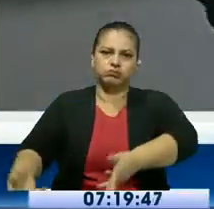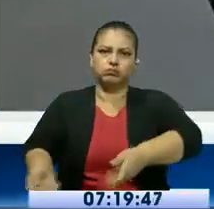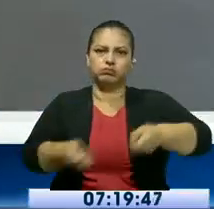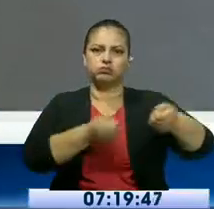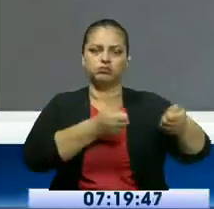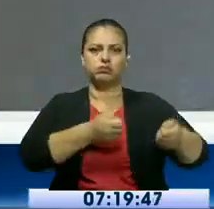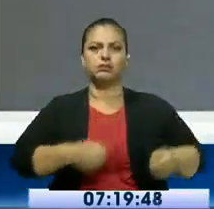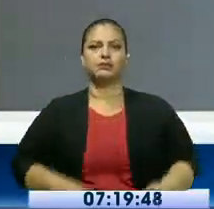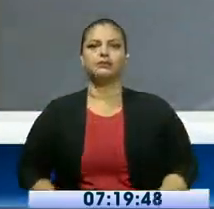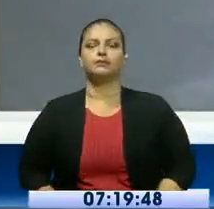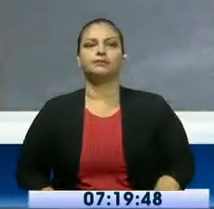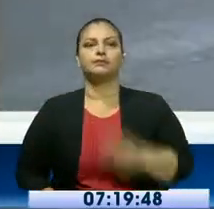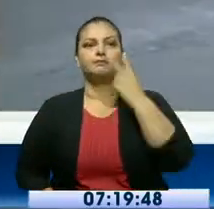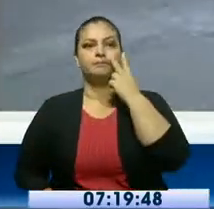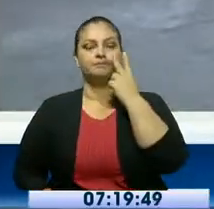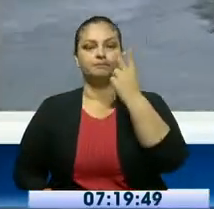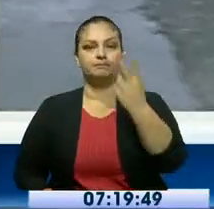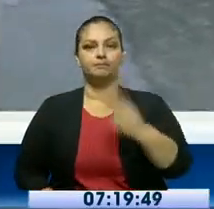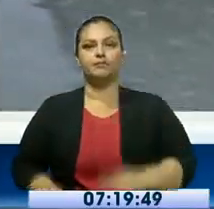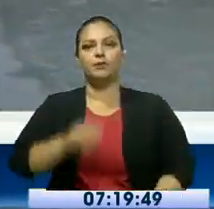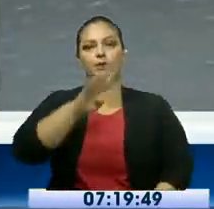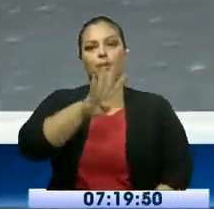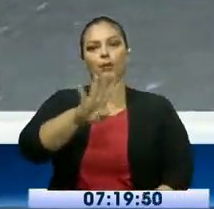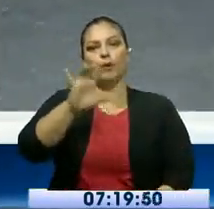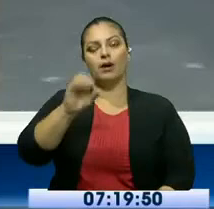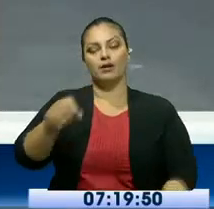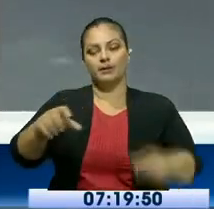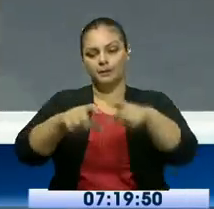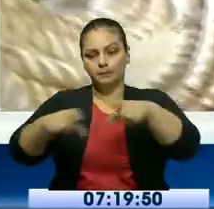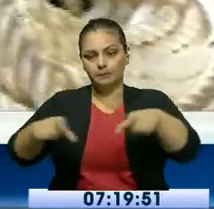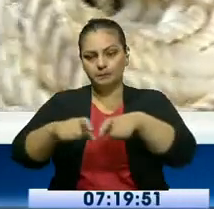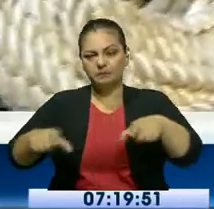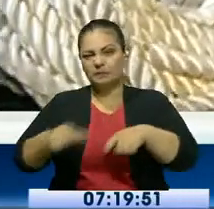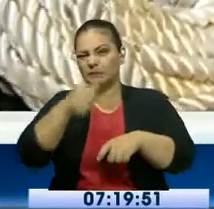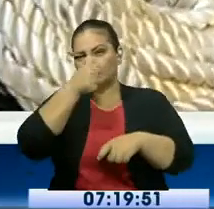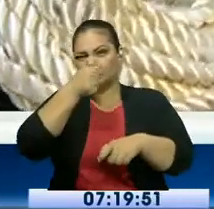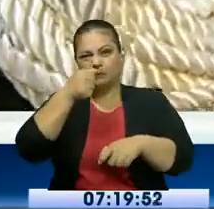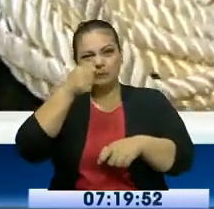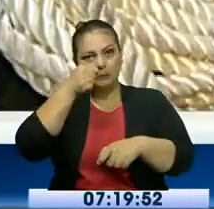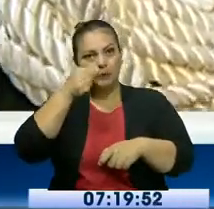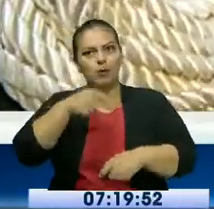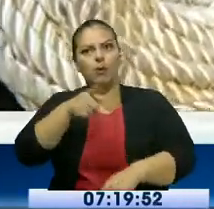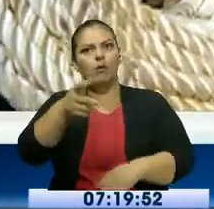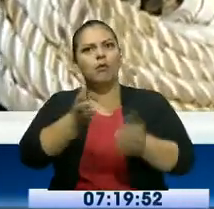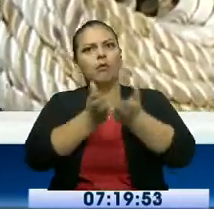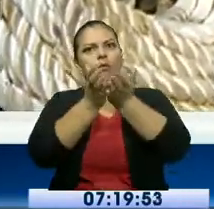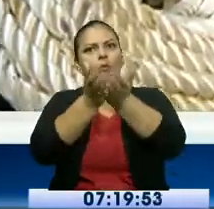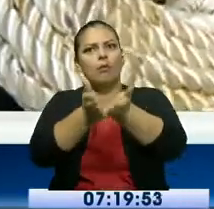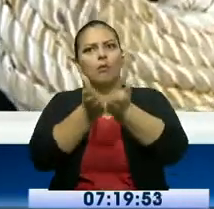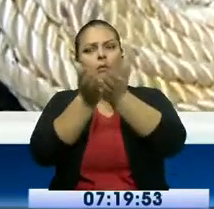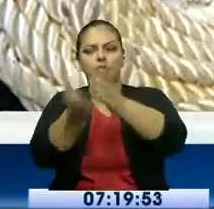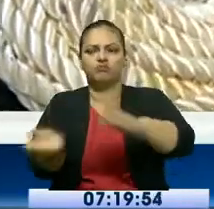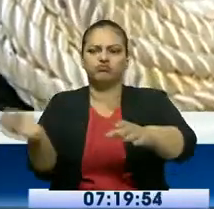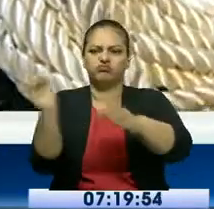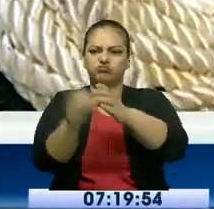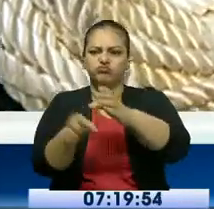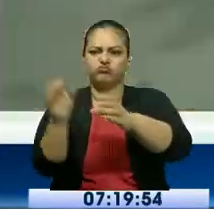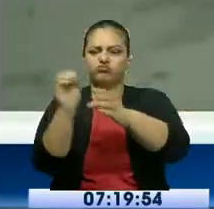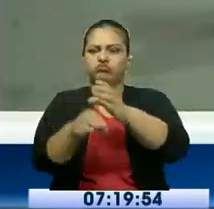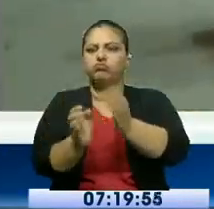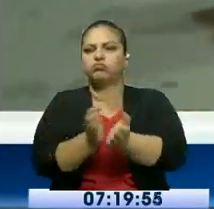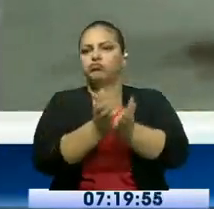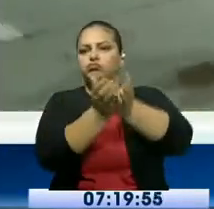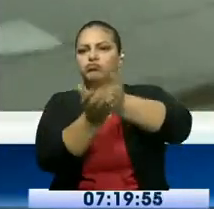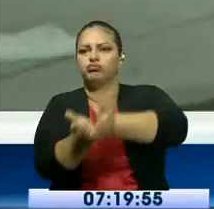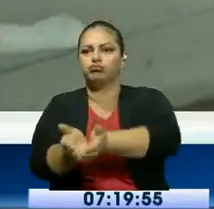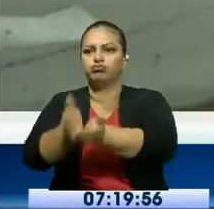...40 bloques de clorhidrato de cocaína que eran transportados en una lancha. Fueron decomisados por la Policía